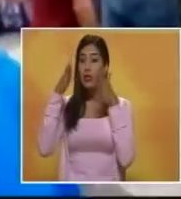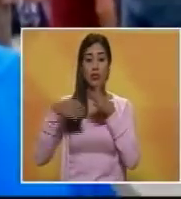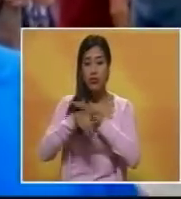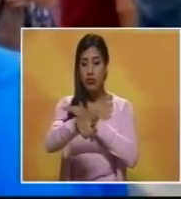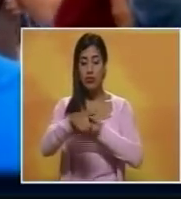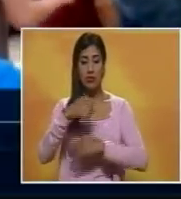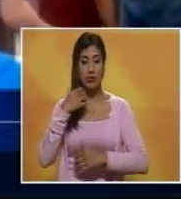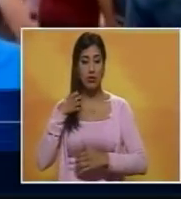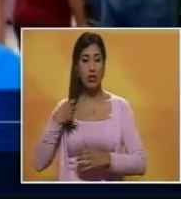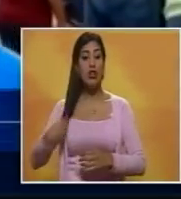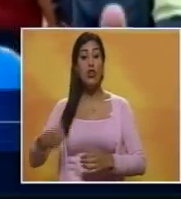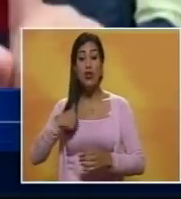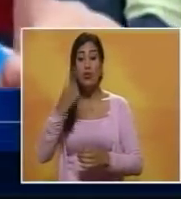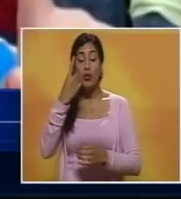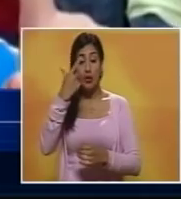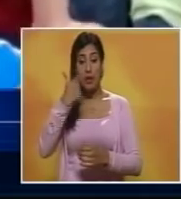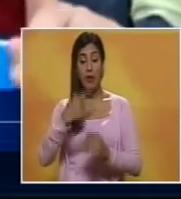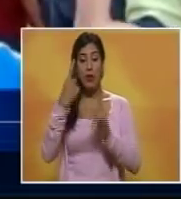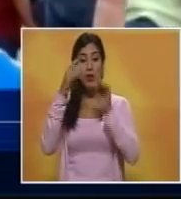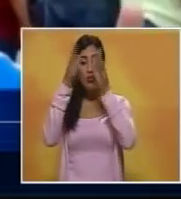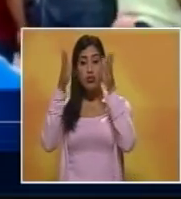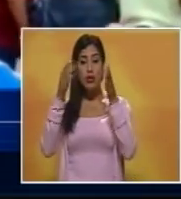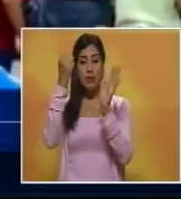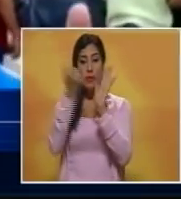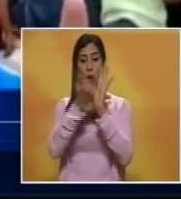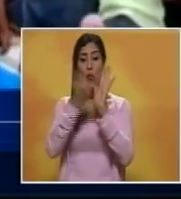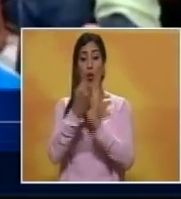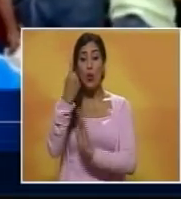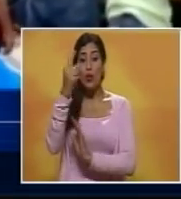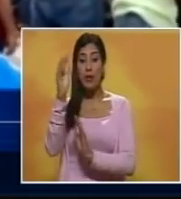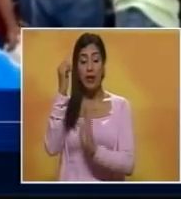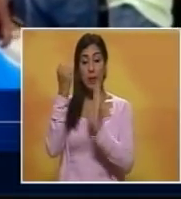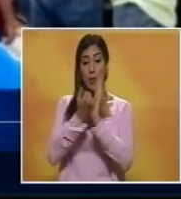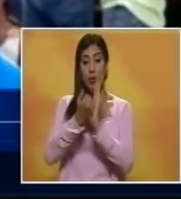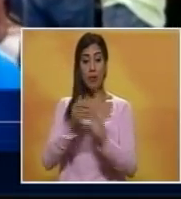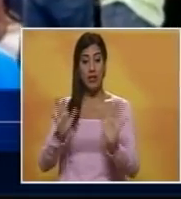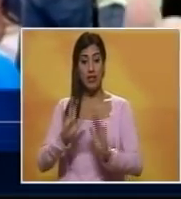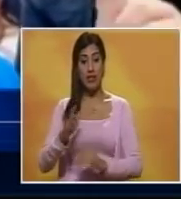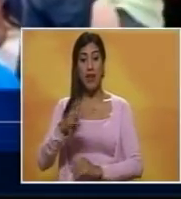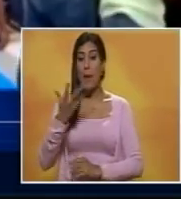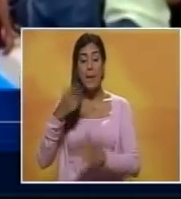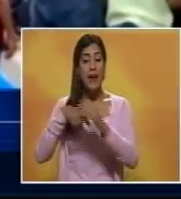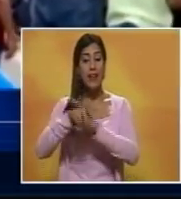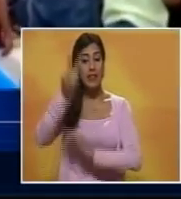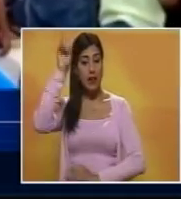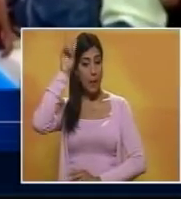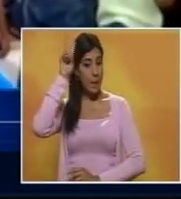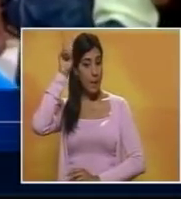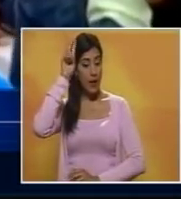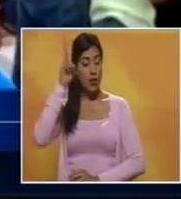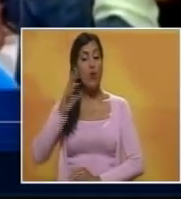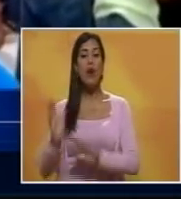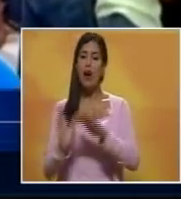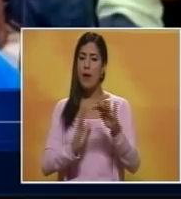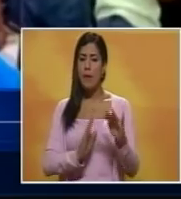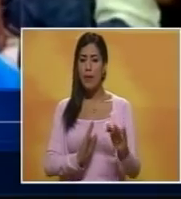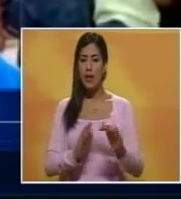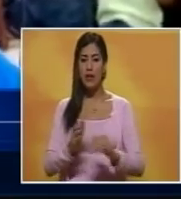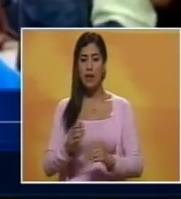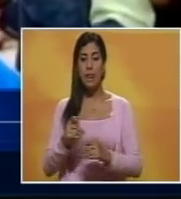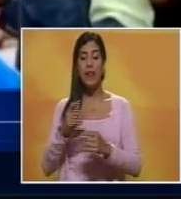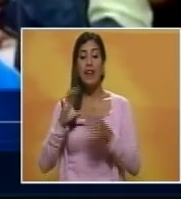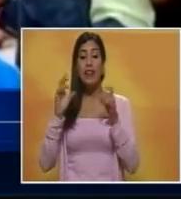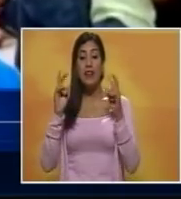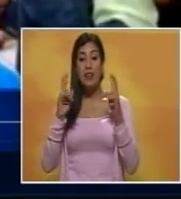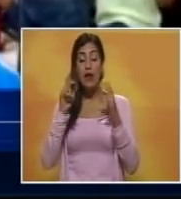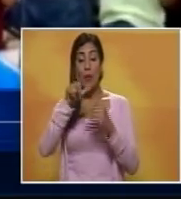atendidos. Ahorita que acabo yo de entrar hay una sola taquilla sellando, una sola taquilla para entrar a Perú. Aparte de eso, están